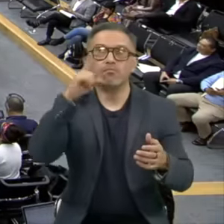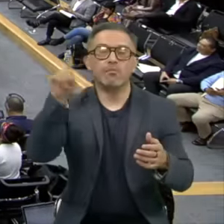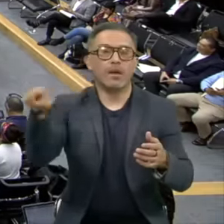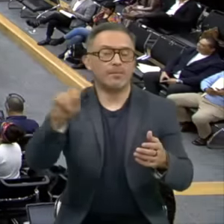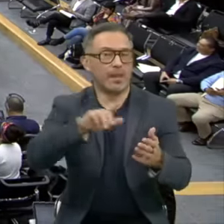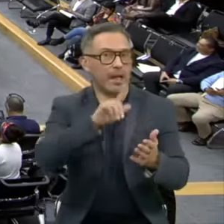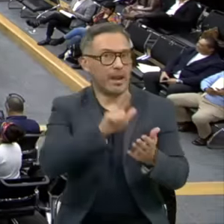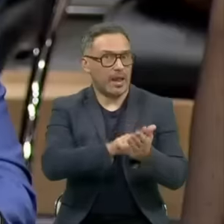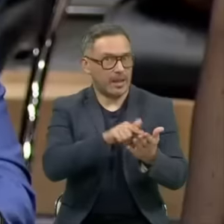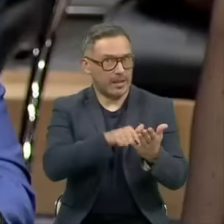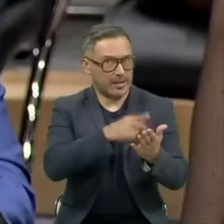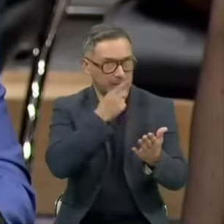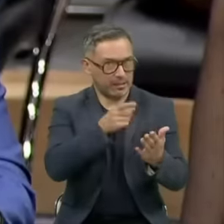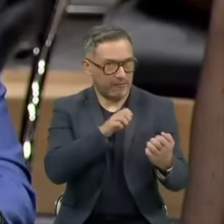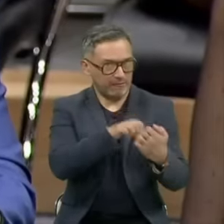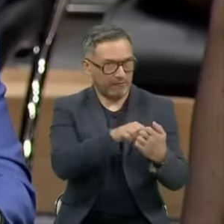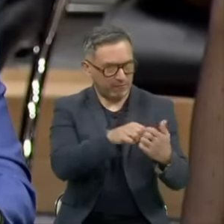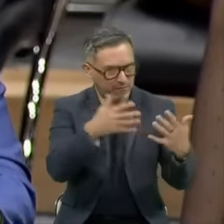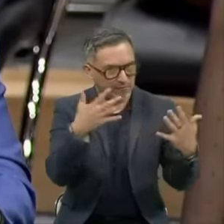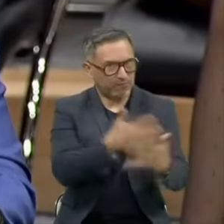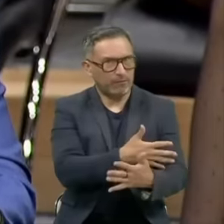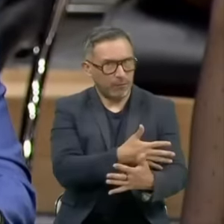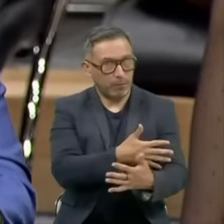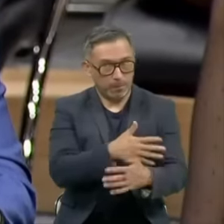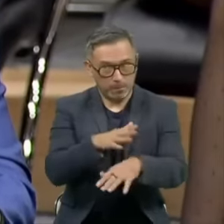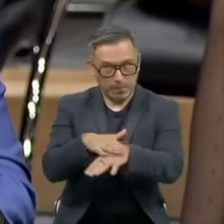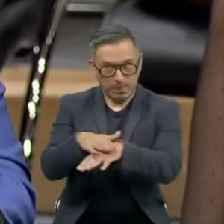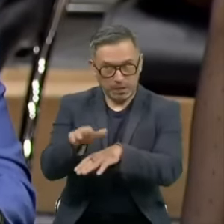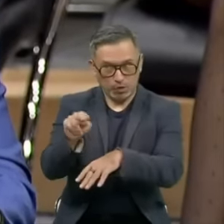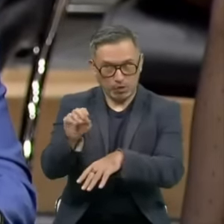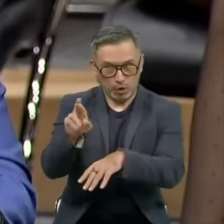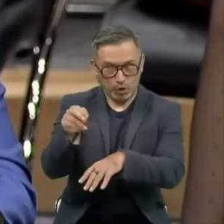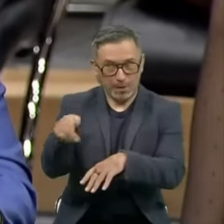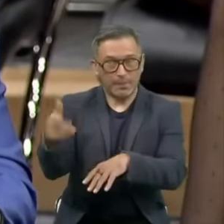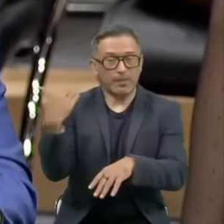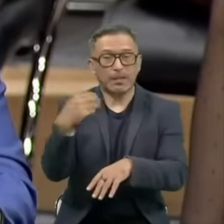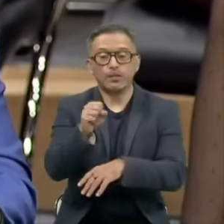consejero Noroña, a través del subrap